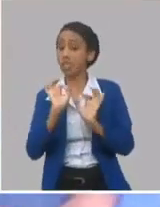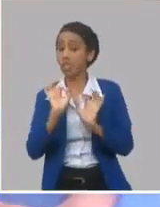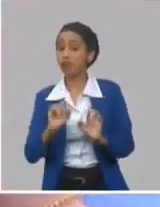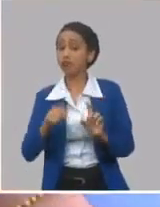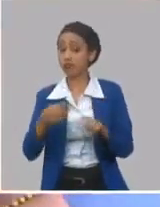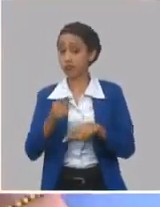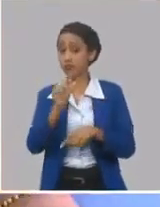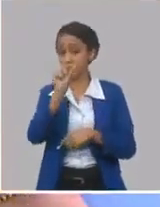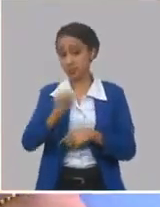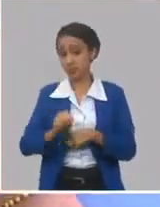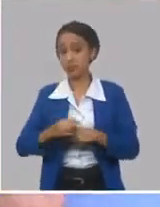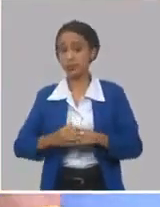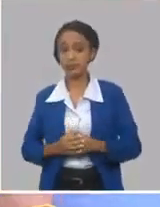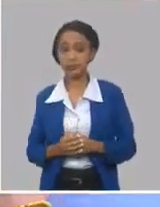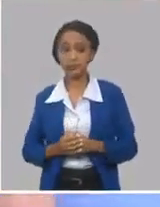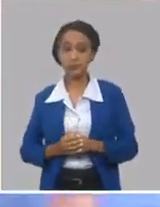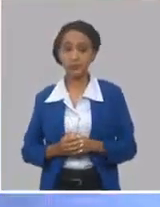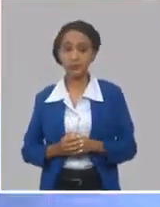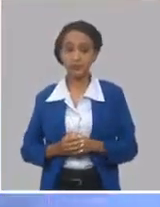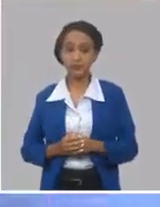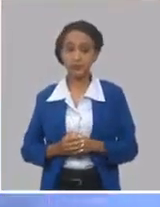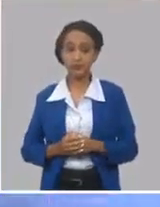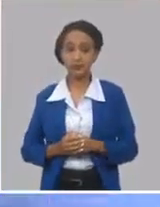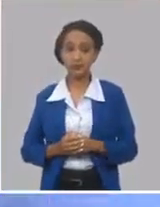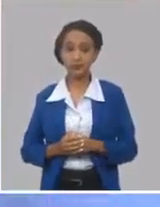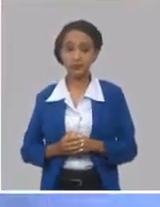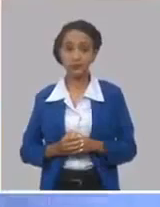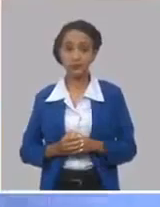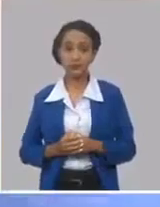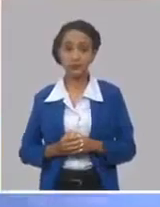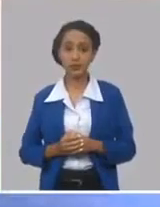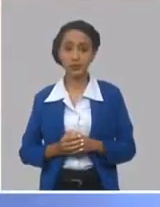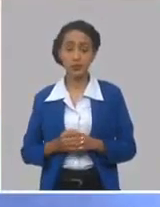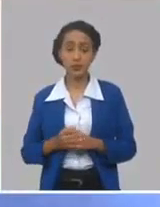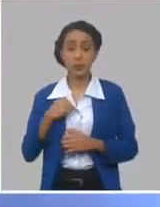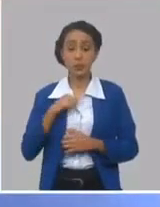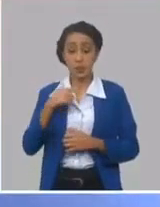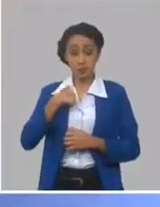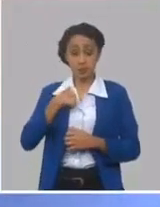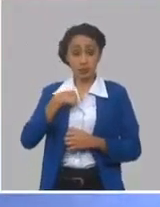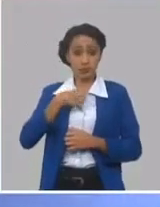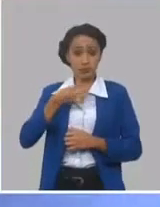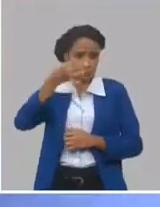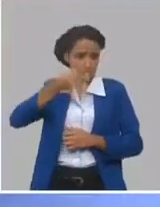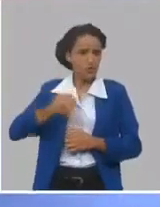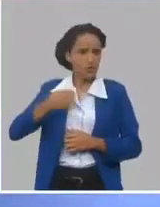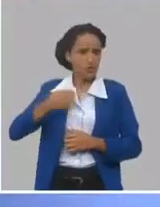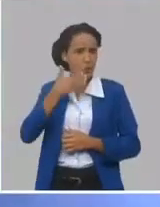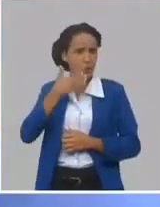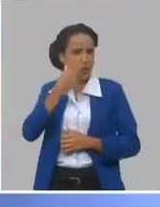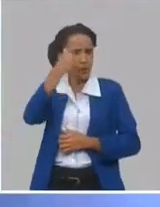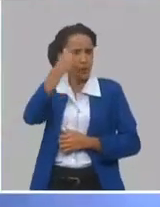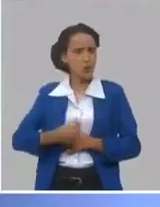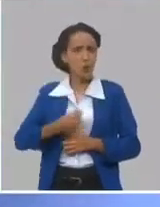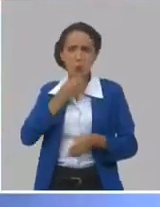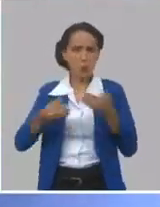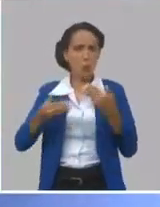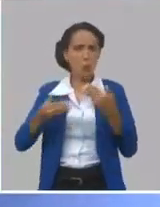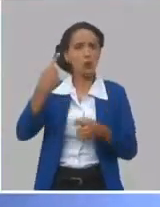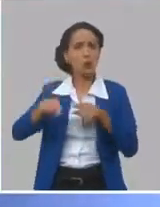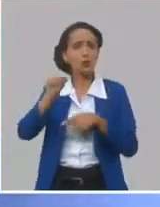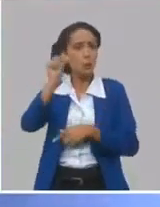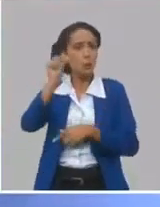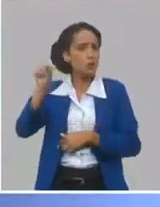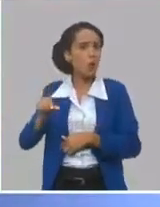sobre ti y tú estés consciente de lo que puedes dar, da igual si lo que opinen unos u otros puede afectar